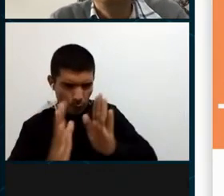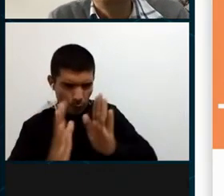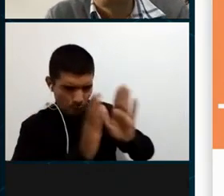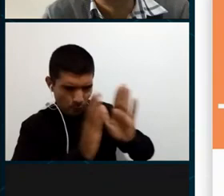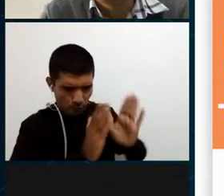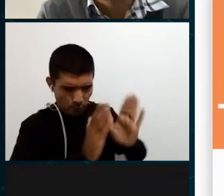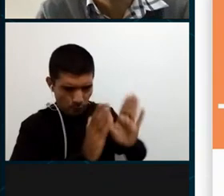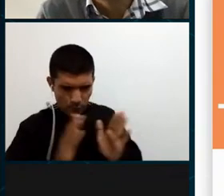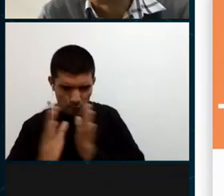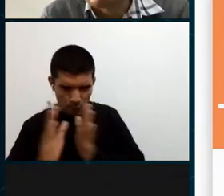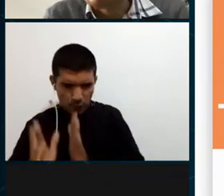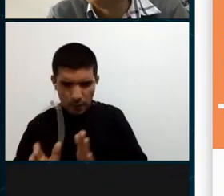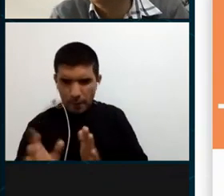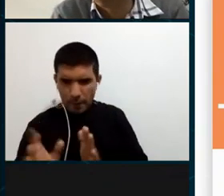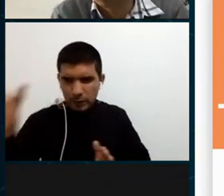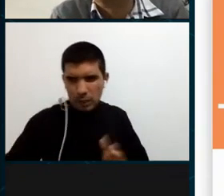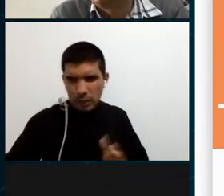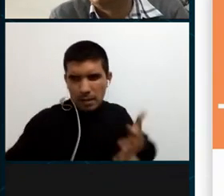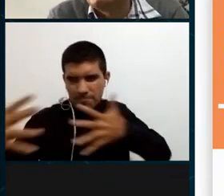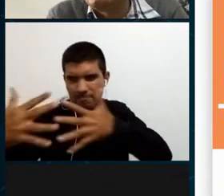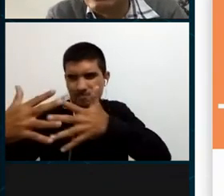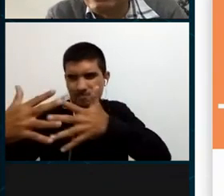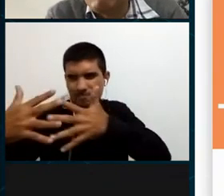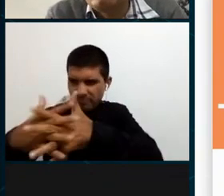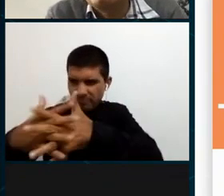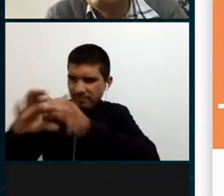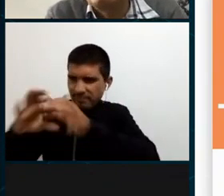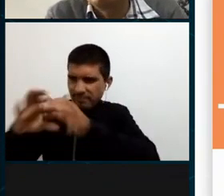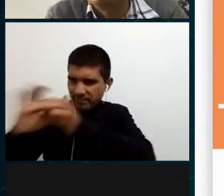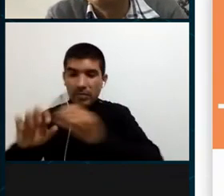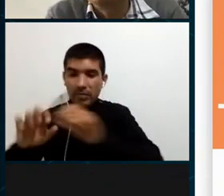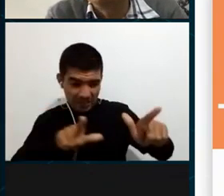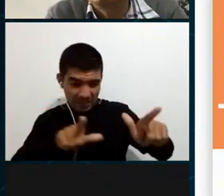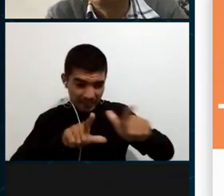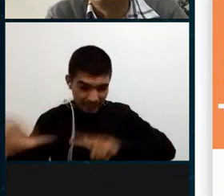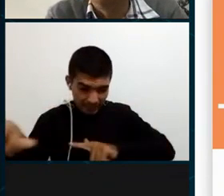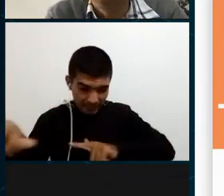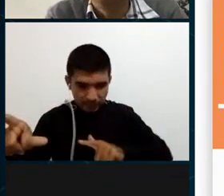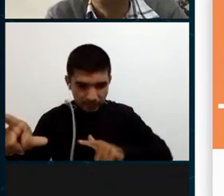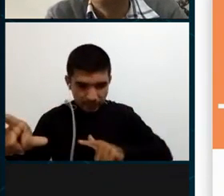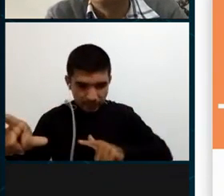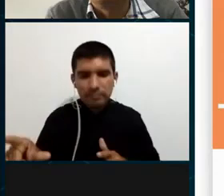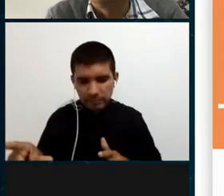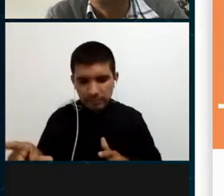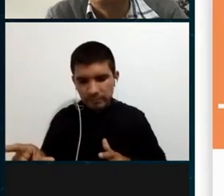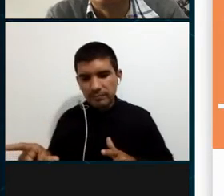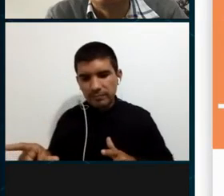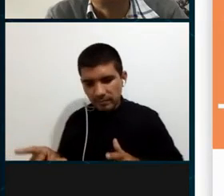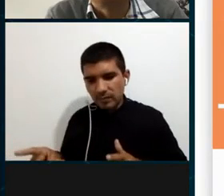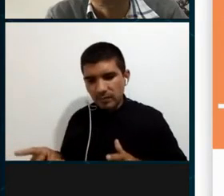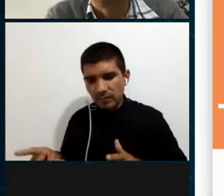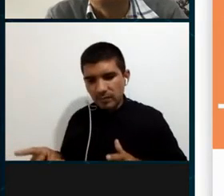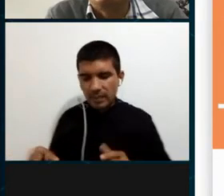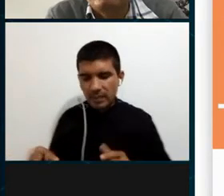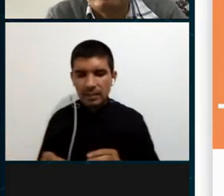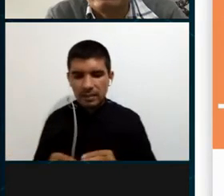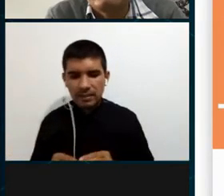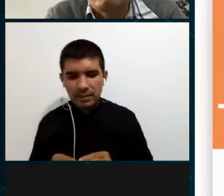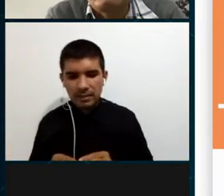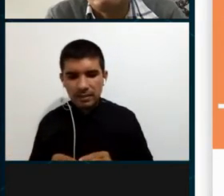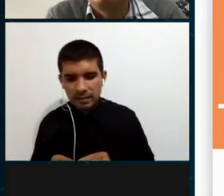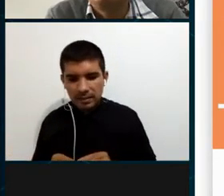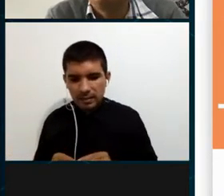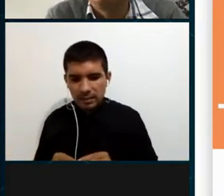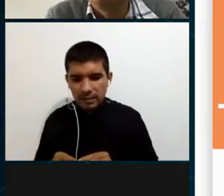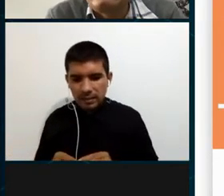problema. Y cerrar con lo que les mencioné en los últimos slides, que es fortalecer esa forma